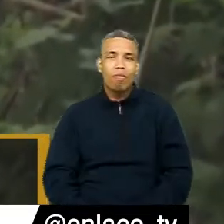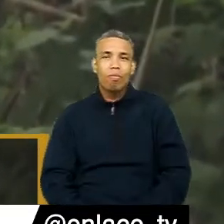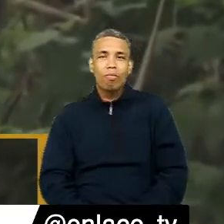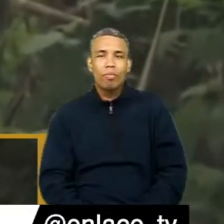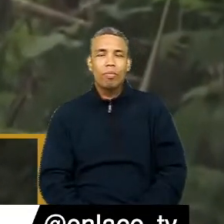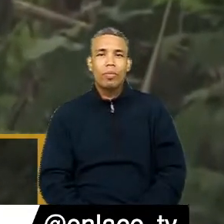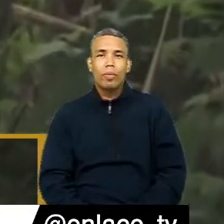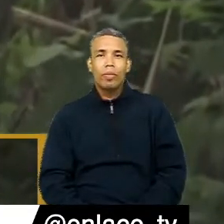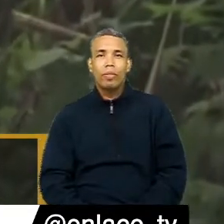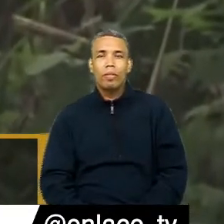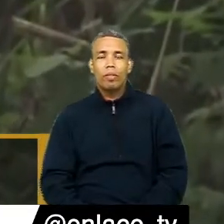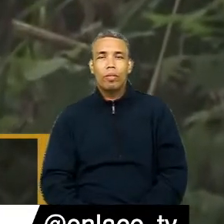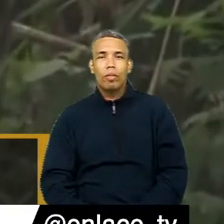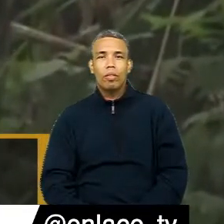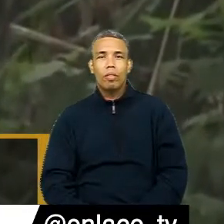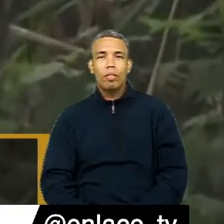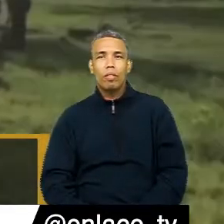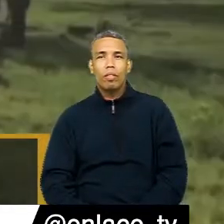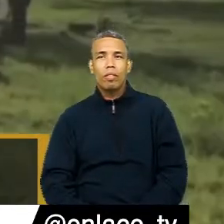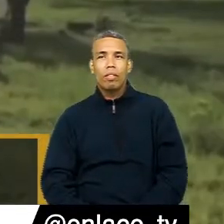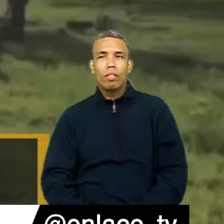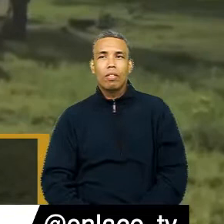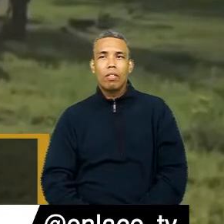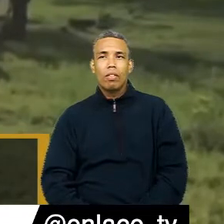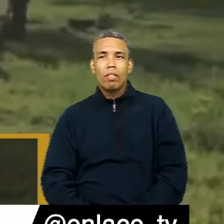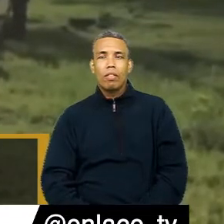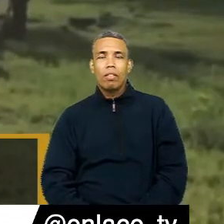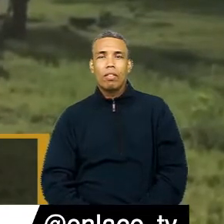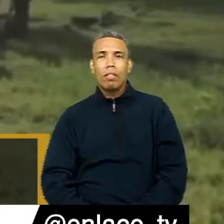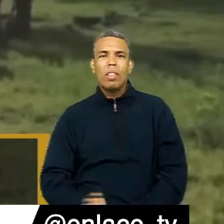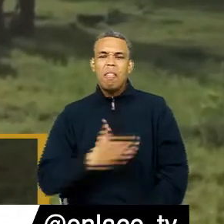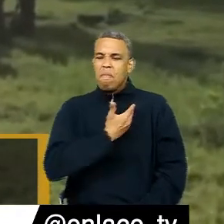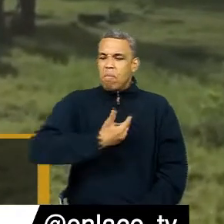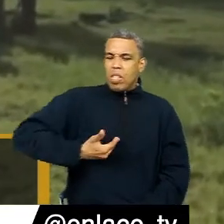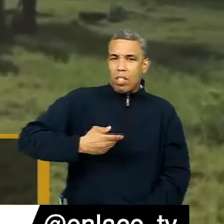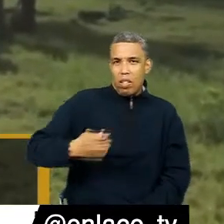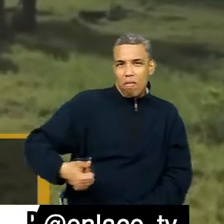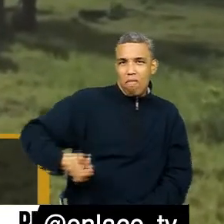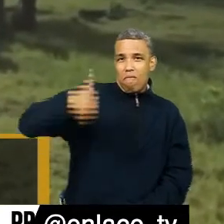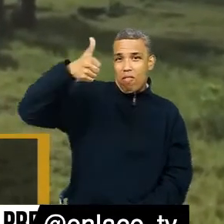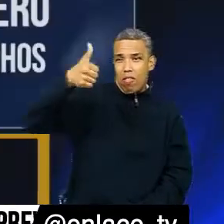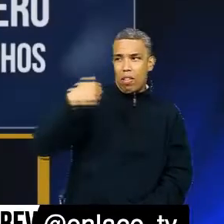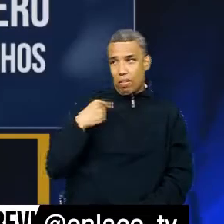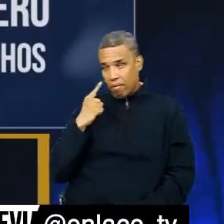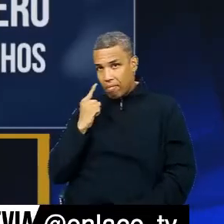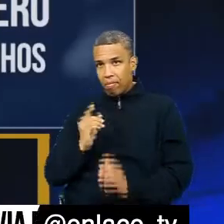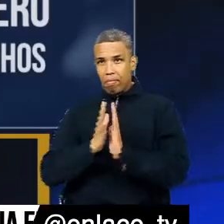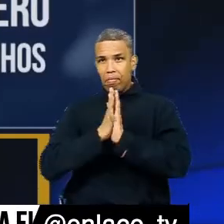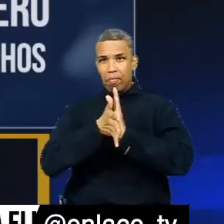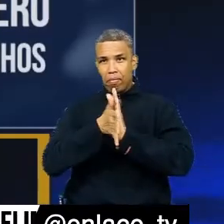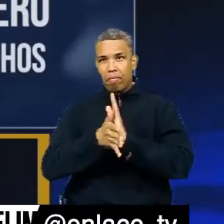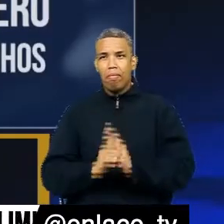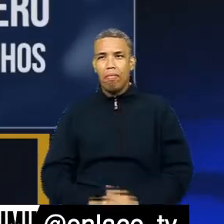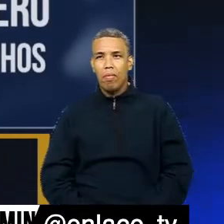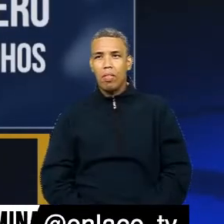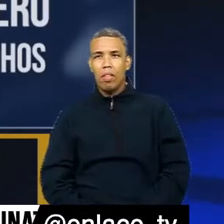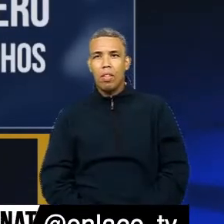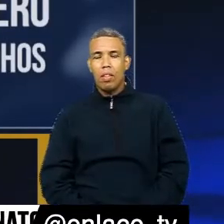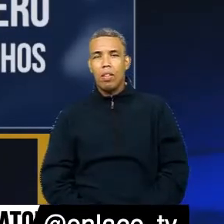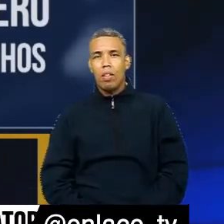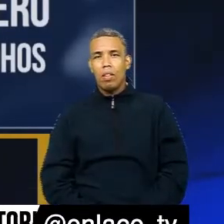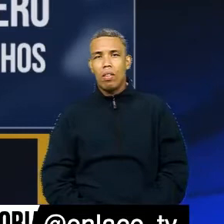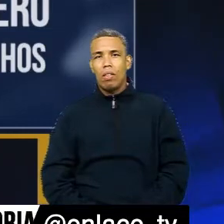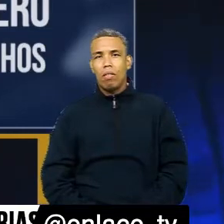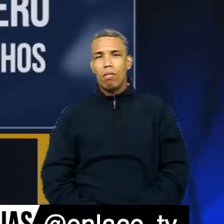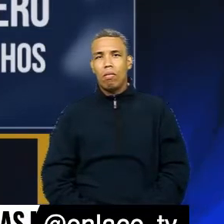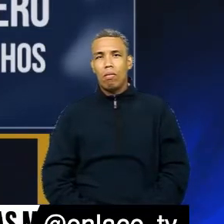la Corporación para la Defensa de Derechos Humanos en el Magdalena Medio. Su presidente Iván Madero destacó este paso hacia la paz. Bueno, desde el movimiento social y